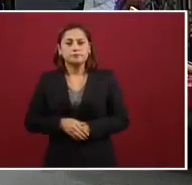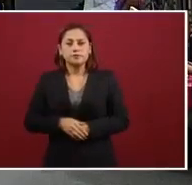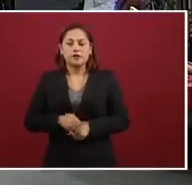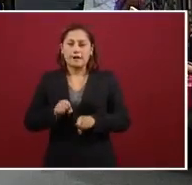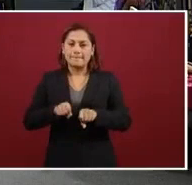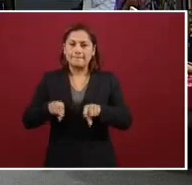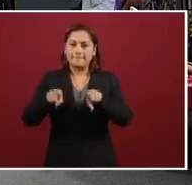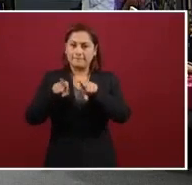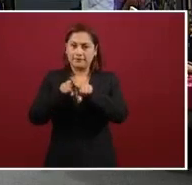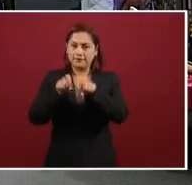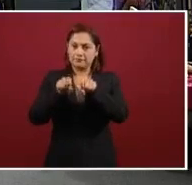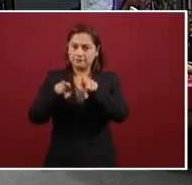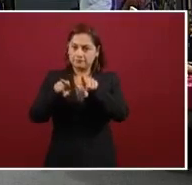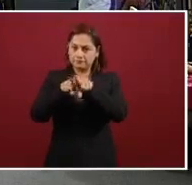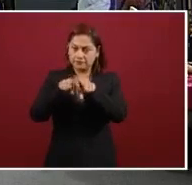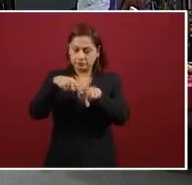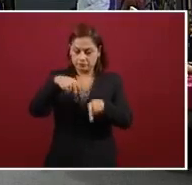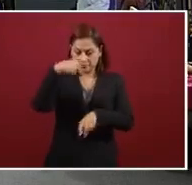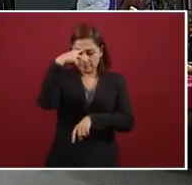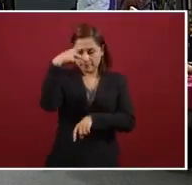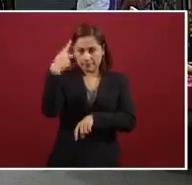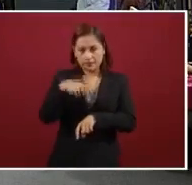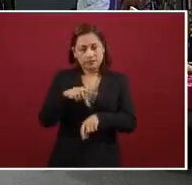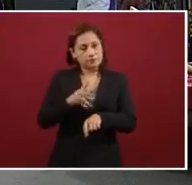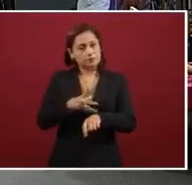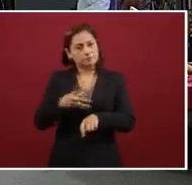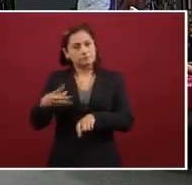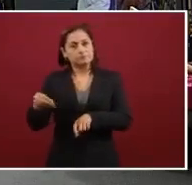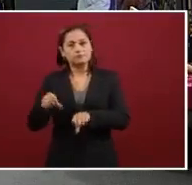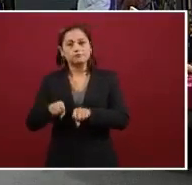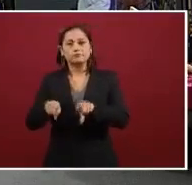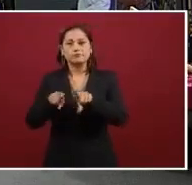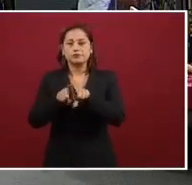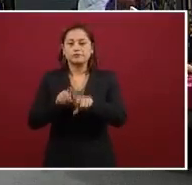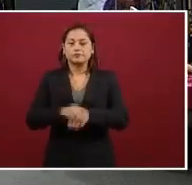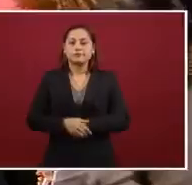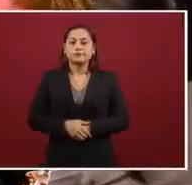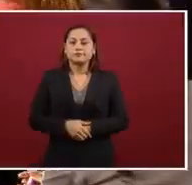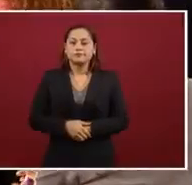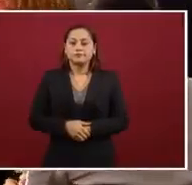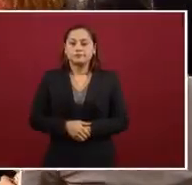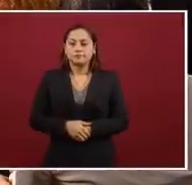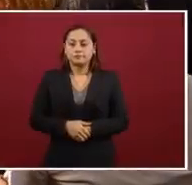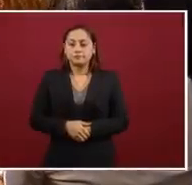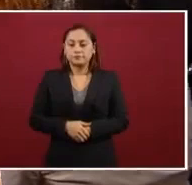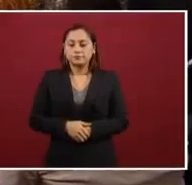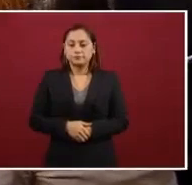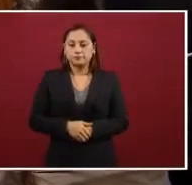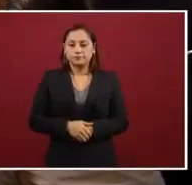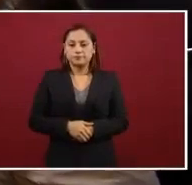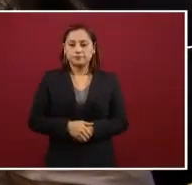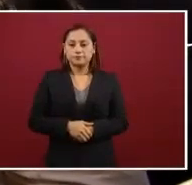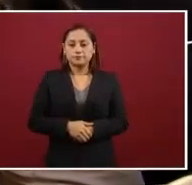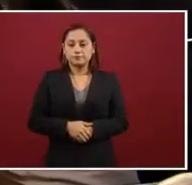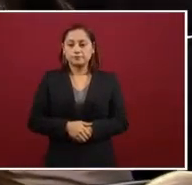Es igual que en México. Es lo mismo. Allá atrás, por favor.